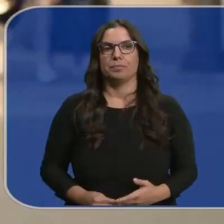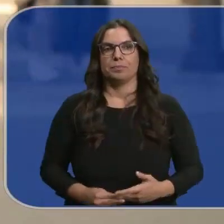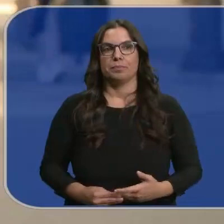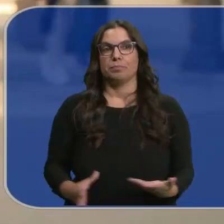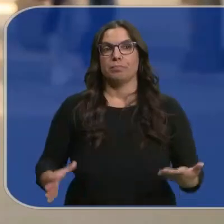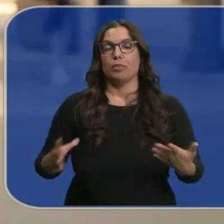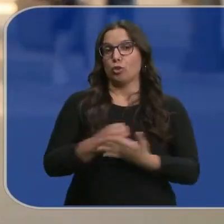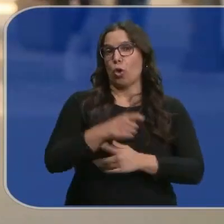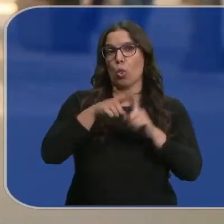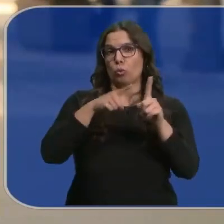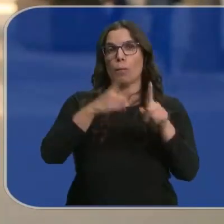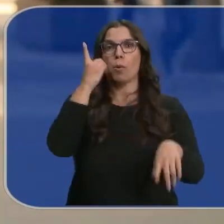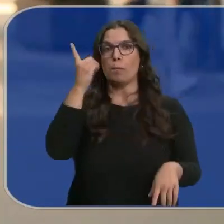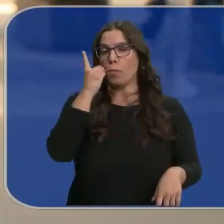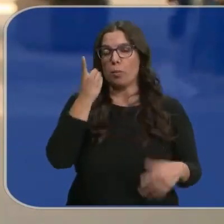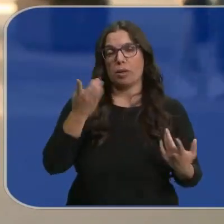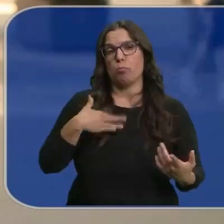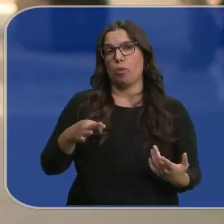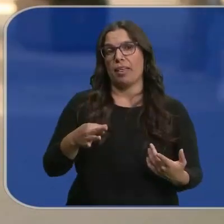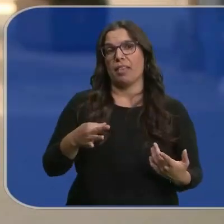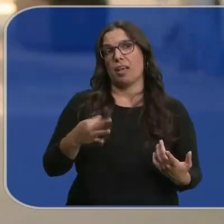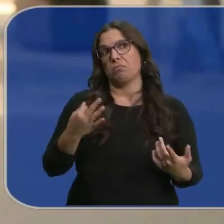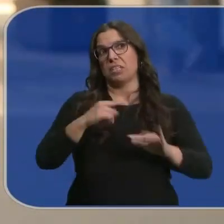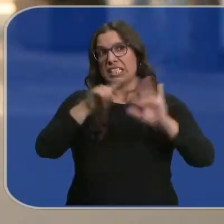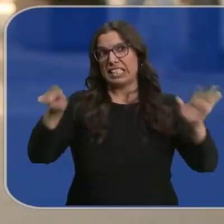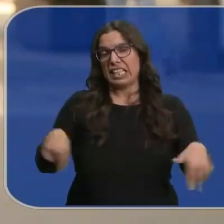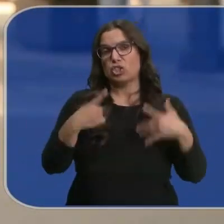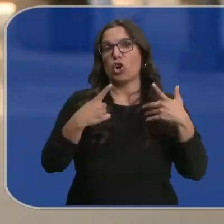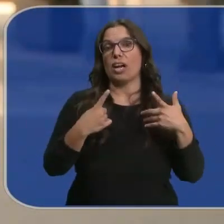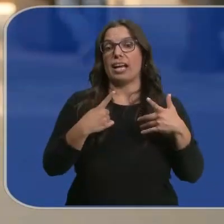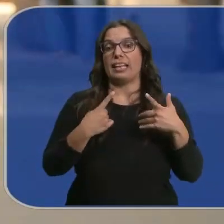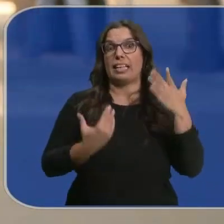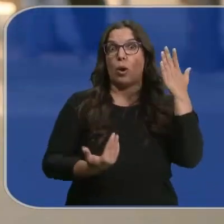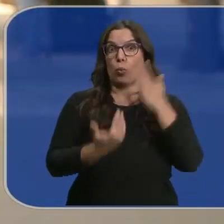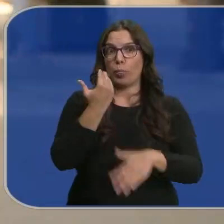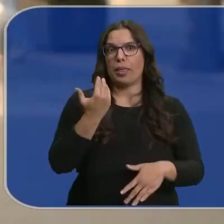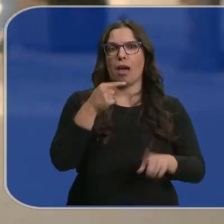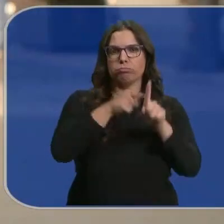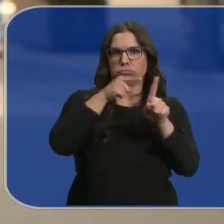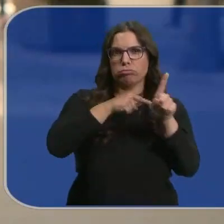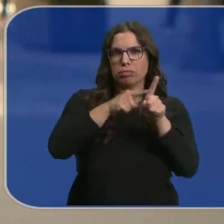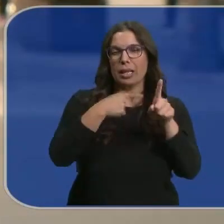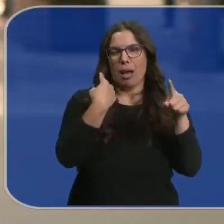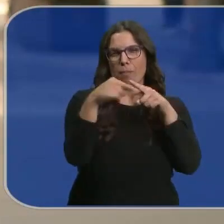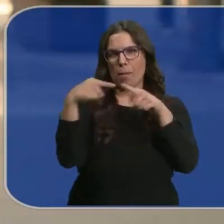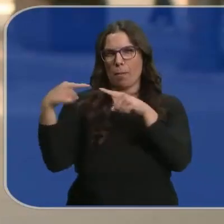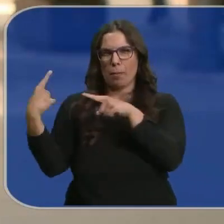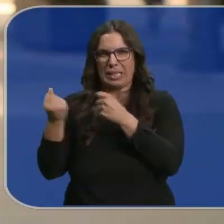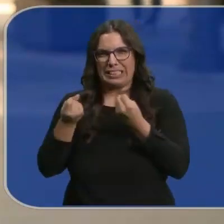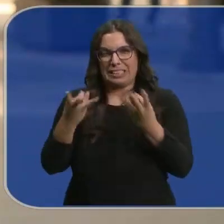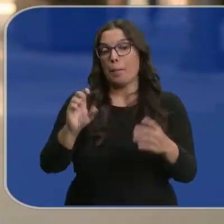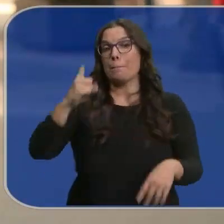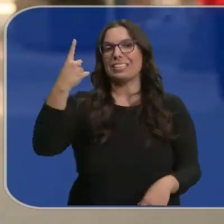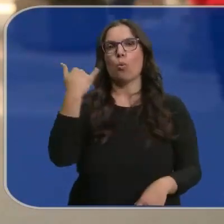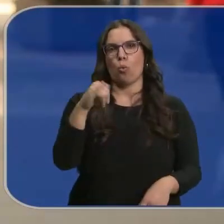Todos utilizamos el móvil. De media pasamos en línea unas seis horas al día y enviamos cientos de miles de mensajes. Principalmente,